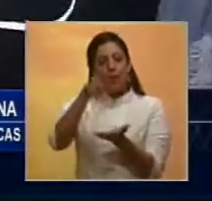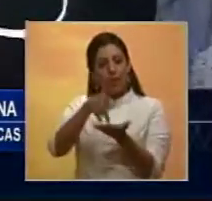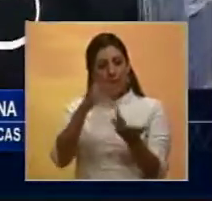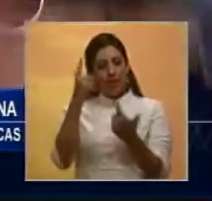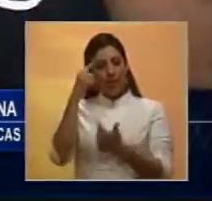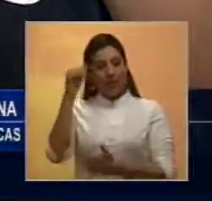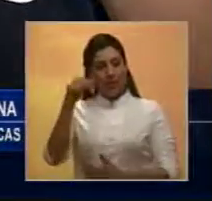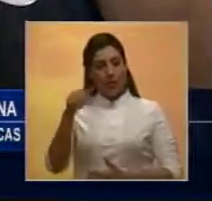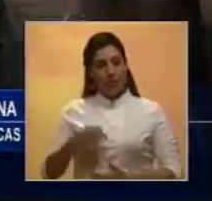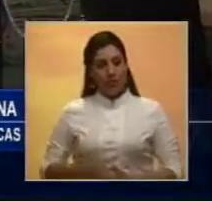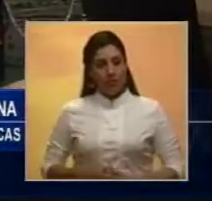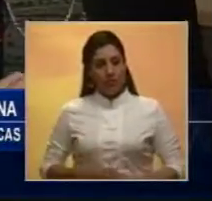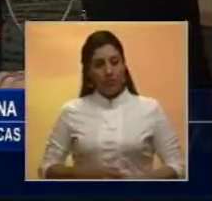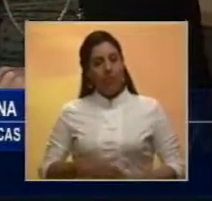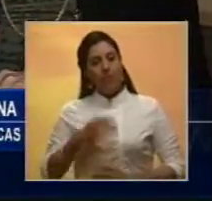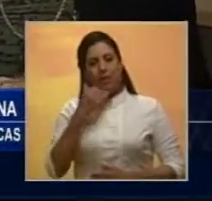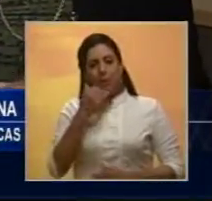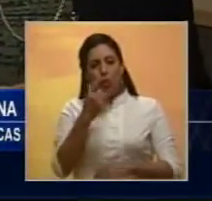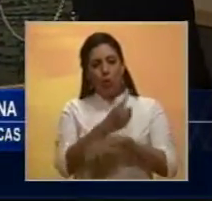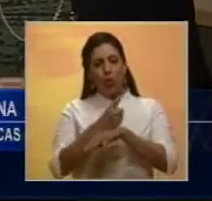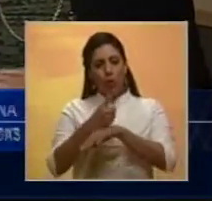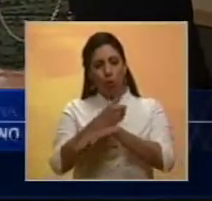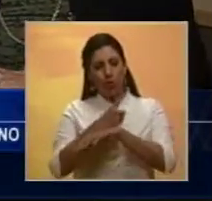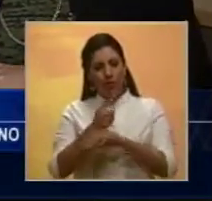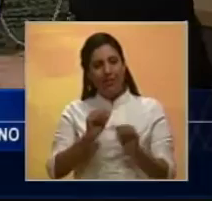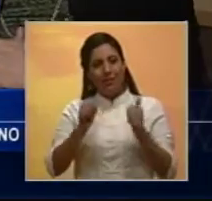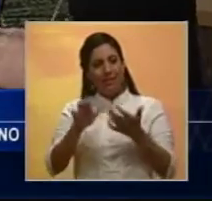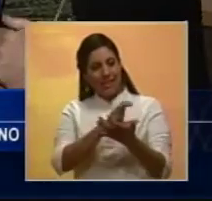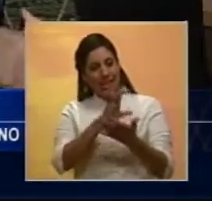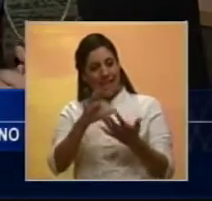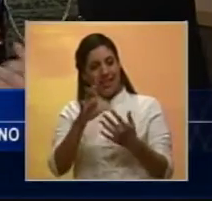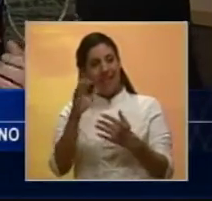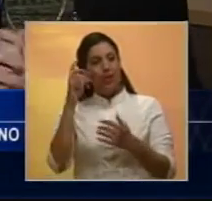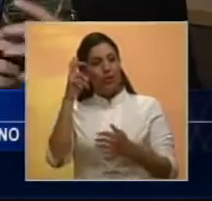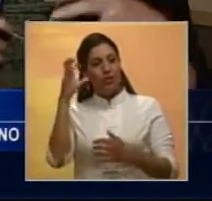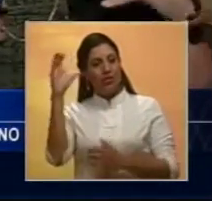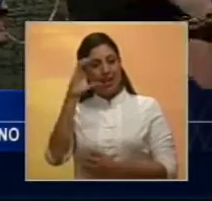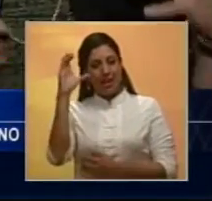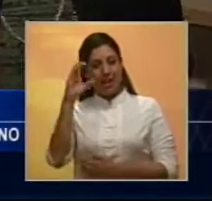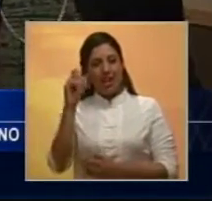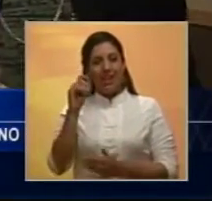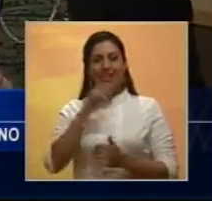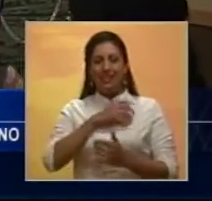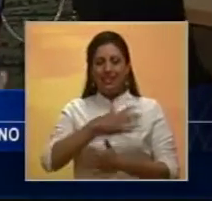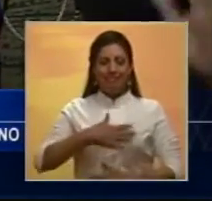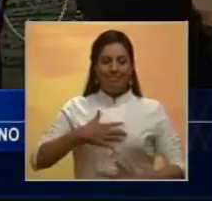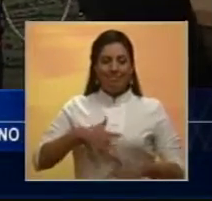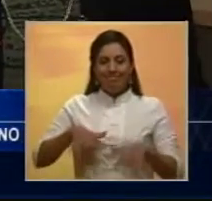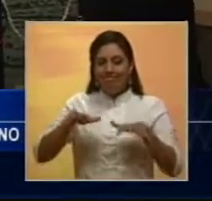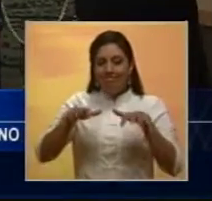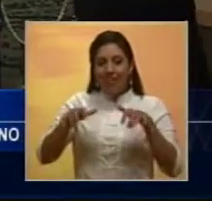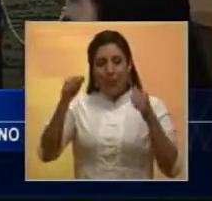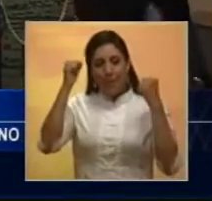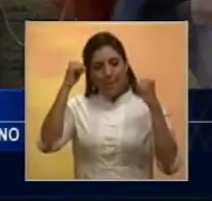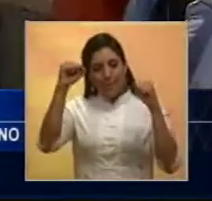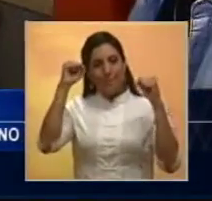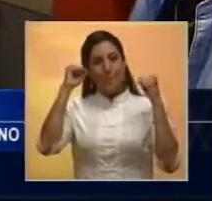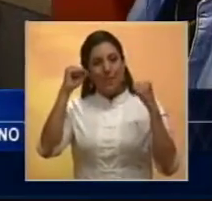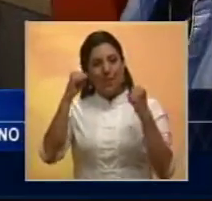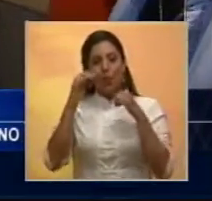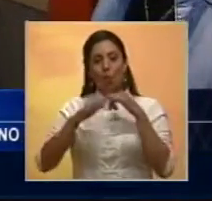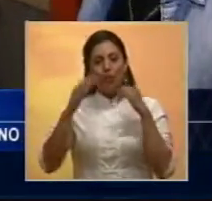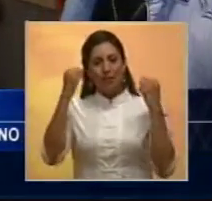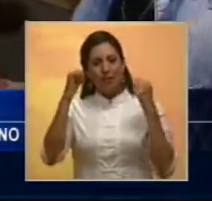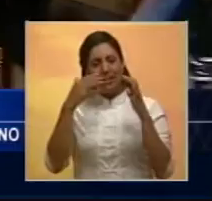presentación el día de hoy. A tan solo horas de cantar en el Suena Caracas, bastante ansioso, en los ensayos, afinando los